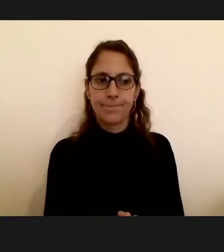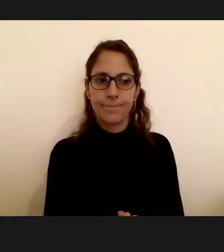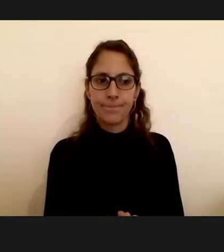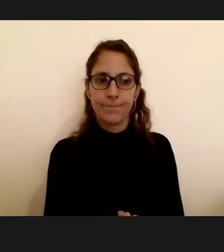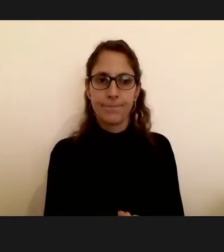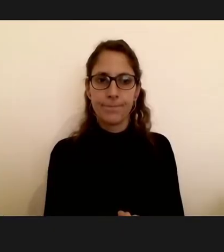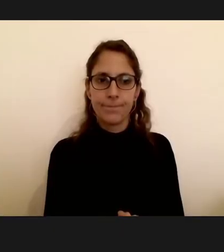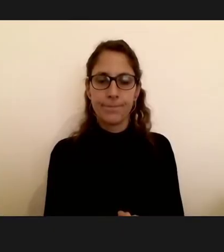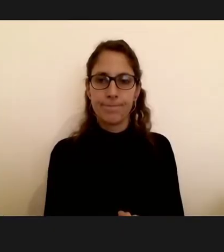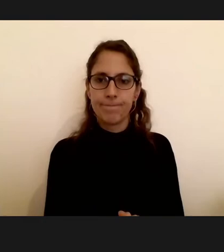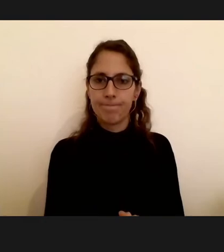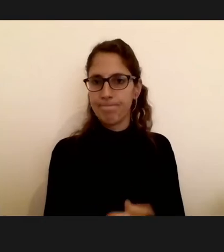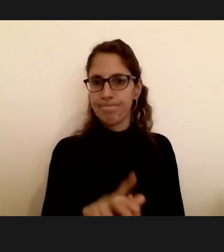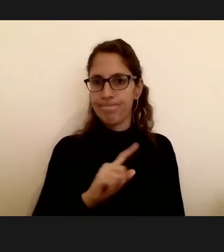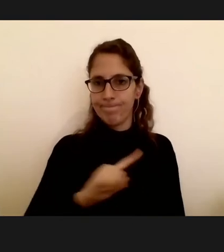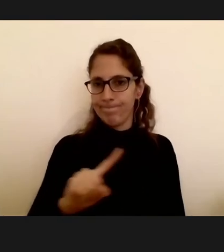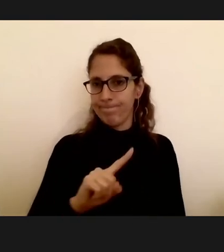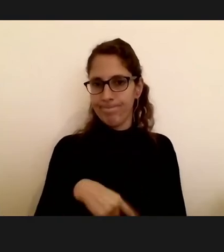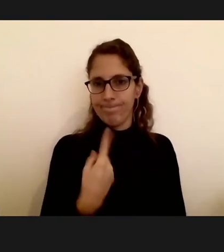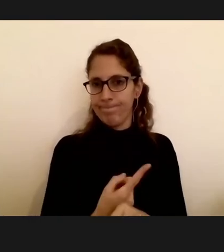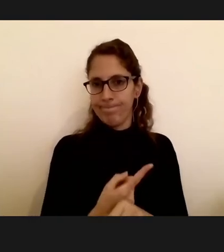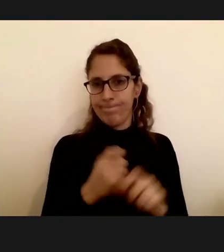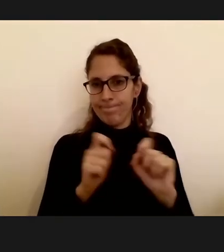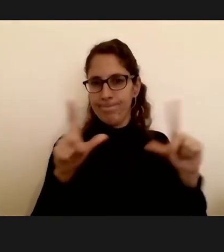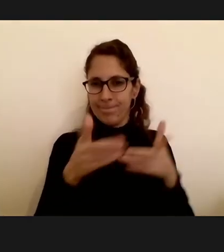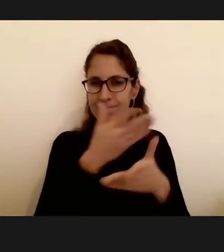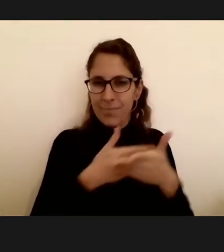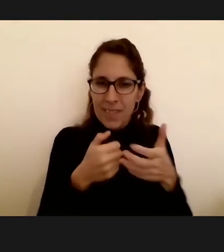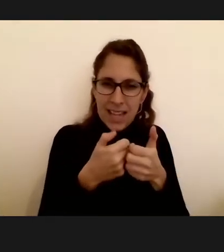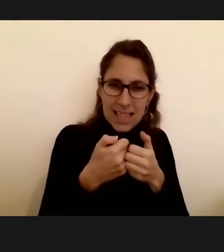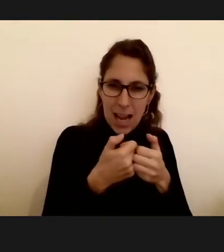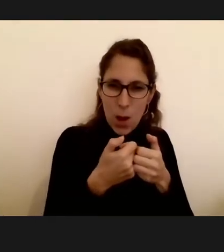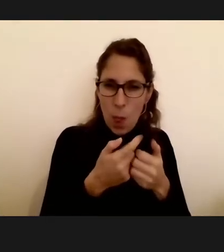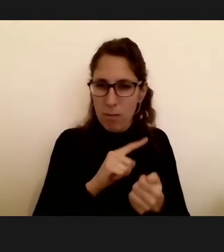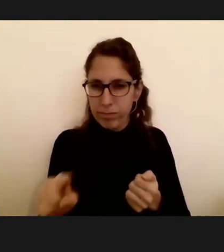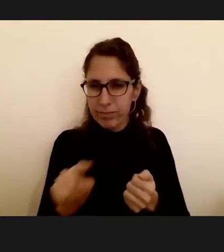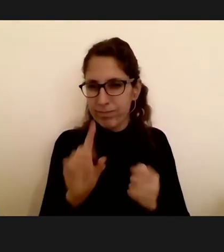No, es difícil hacerlo desde acá, a ver.